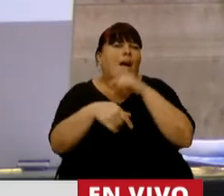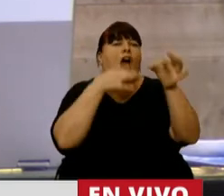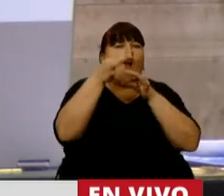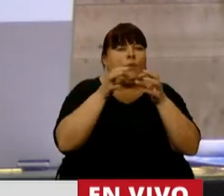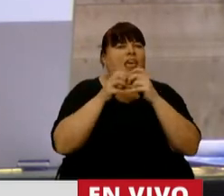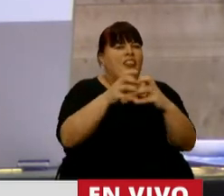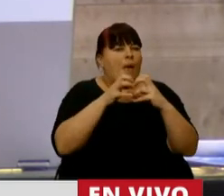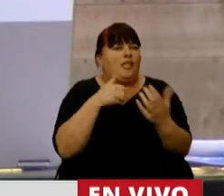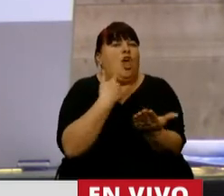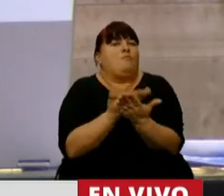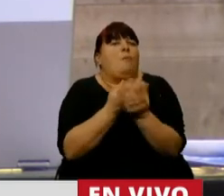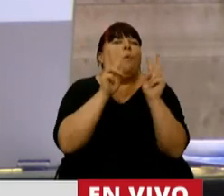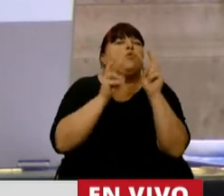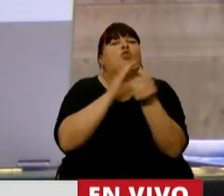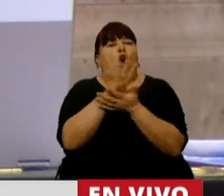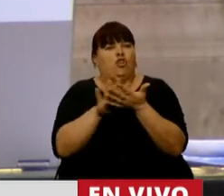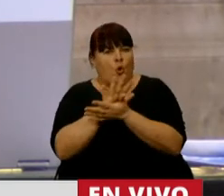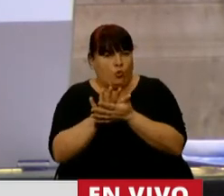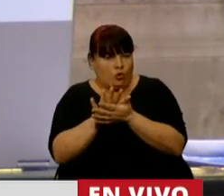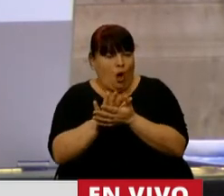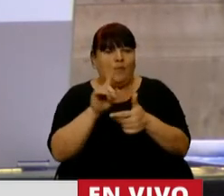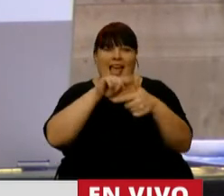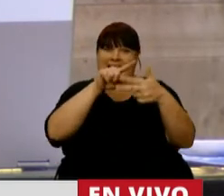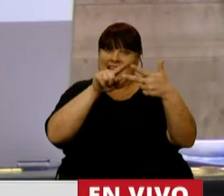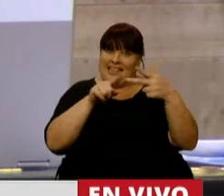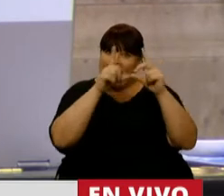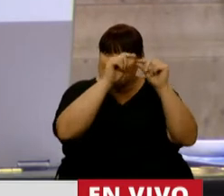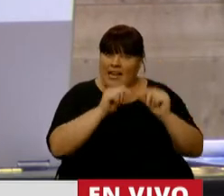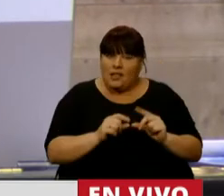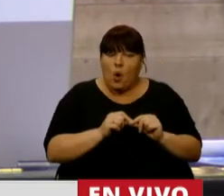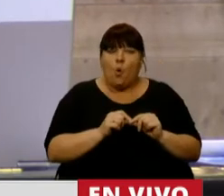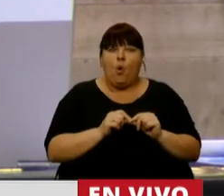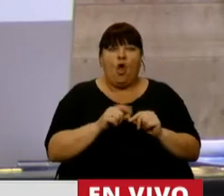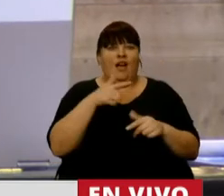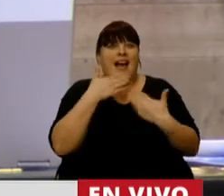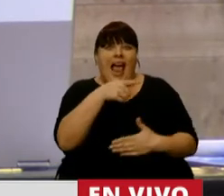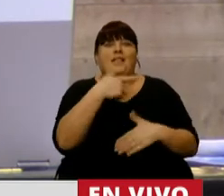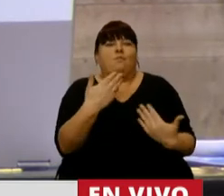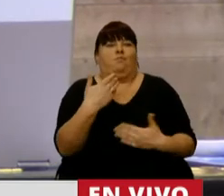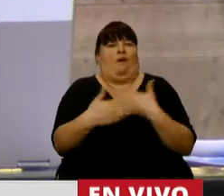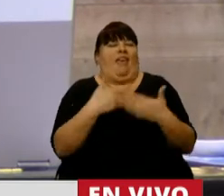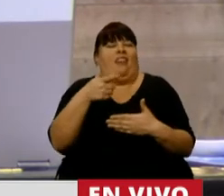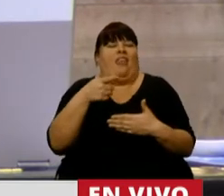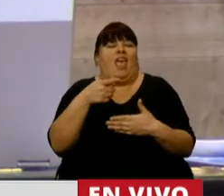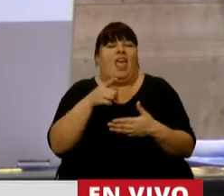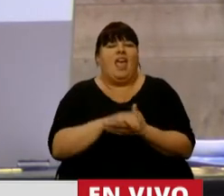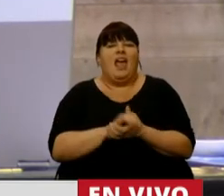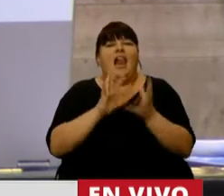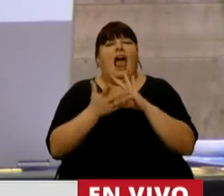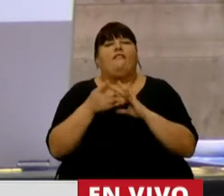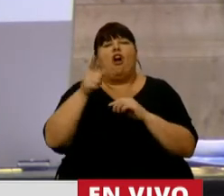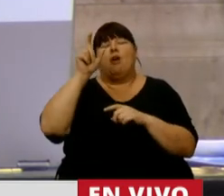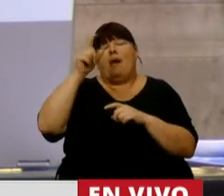a debatir y a proponer soluciones. Estos tres artículos van a permitir que las condiciones de